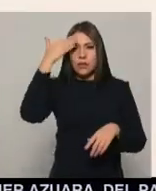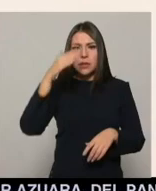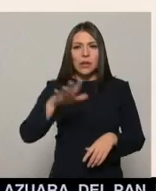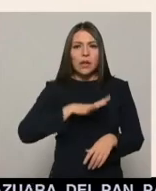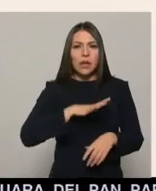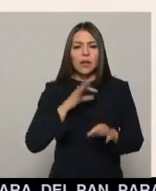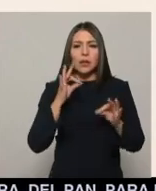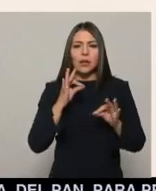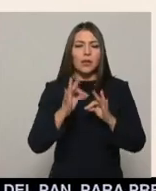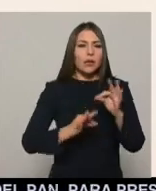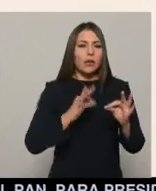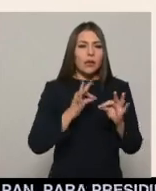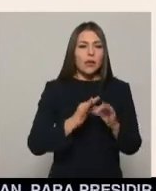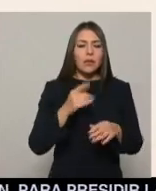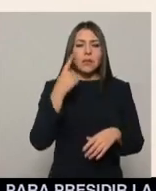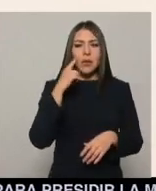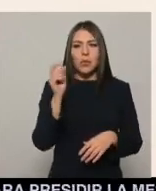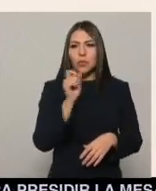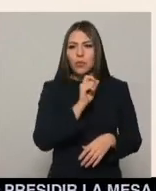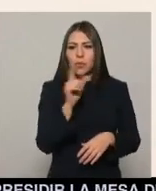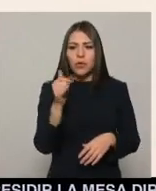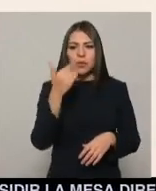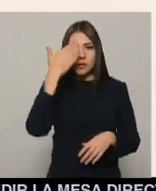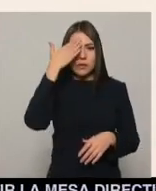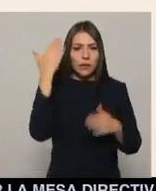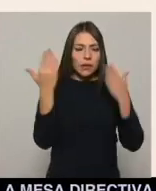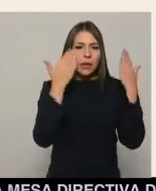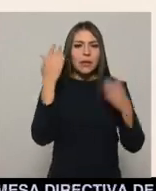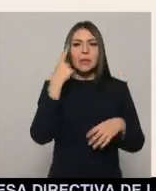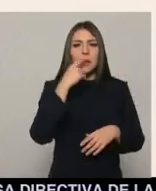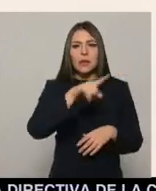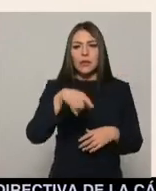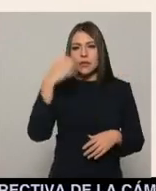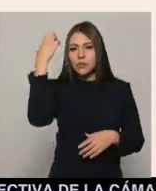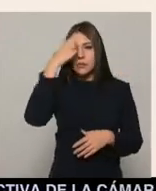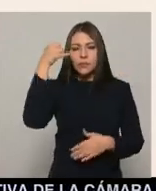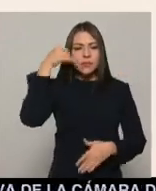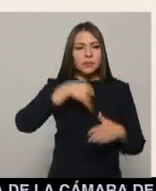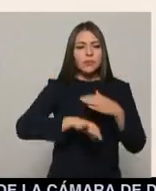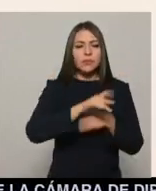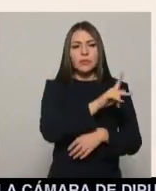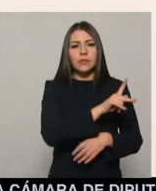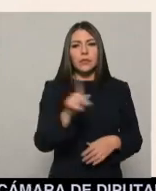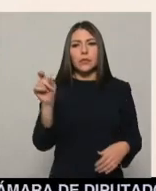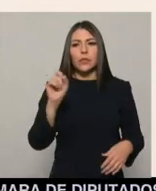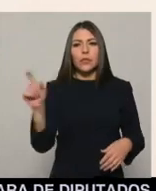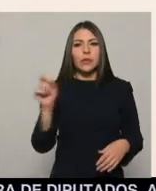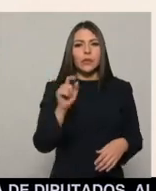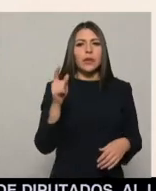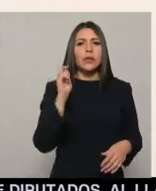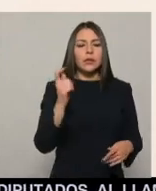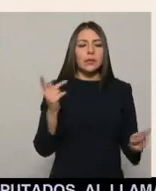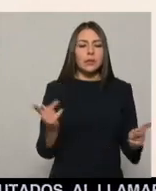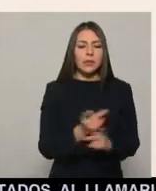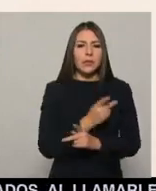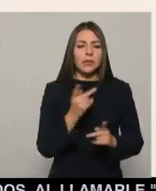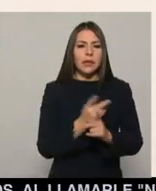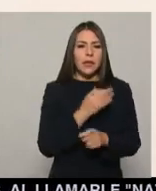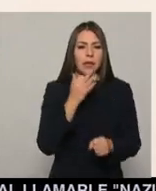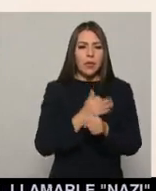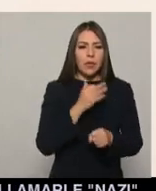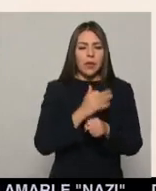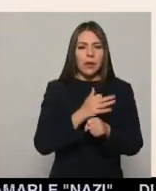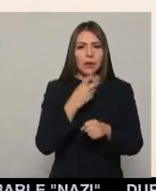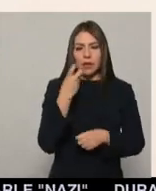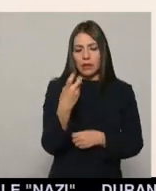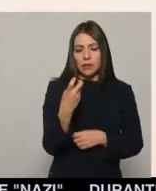la profesional, ¿no? Que sirve para que nosotros hagamos el análisis como profesionales del fenómeno social, porque es muy interesante